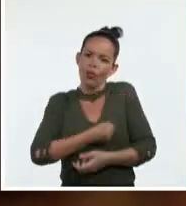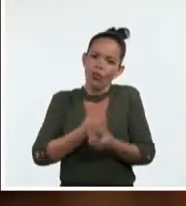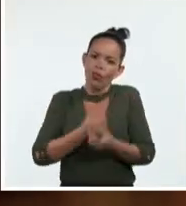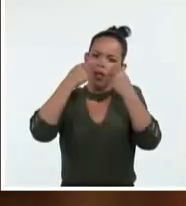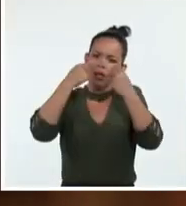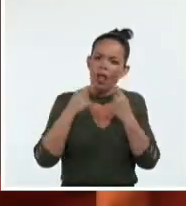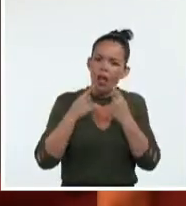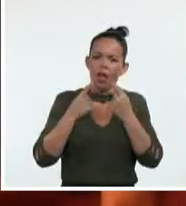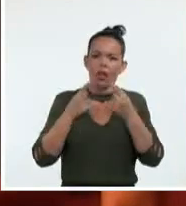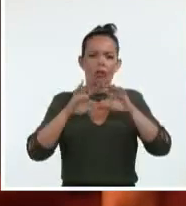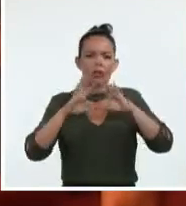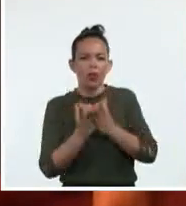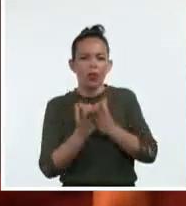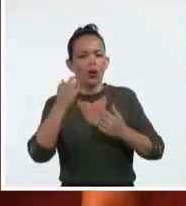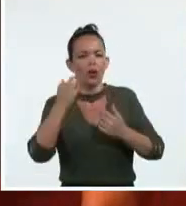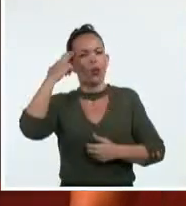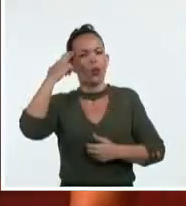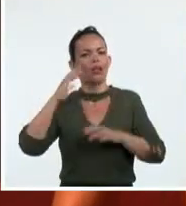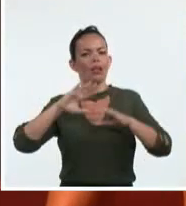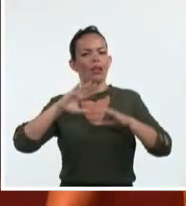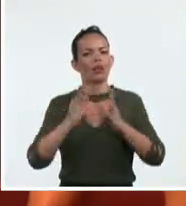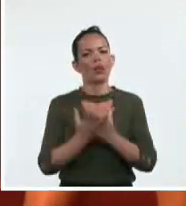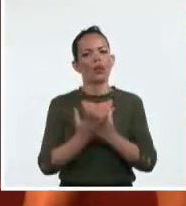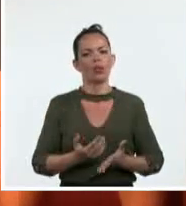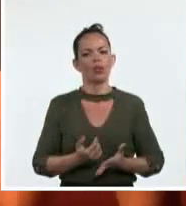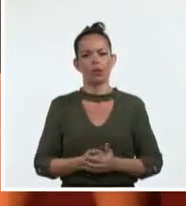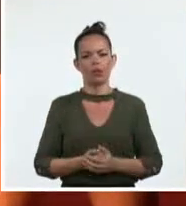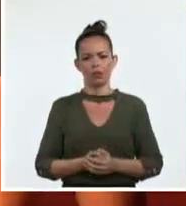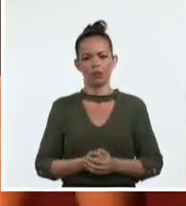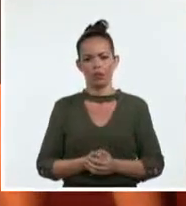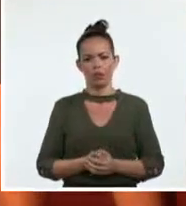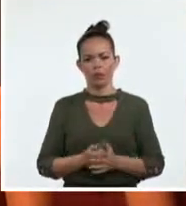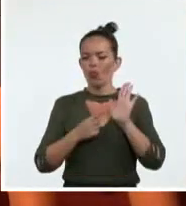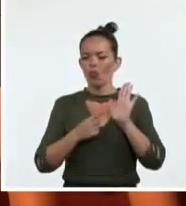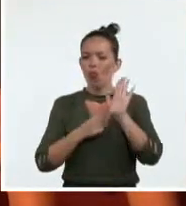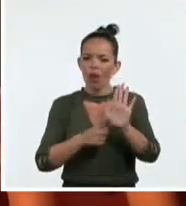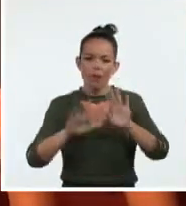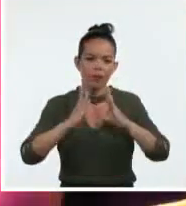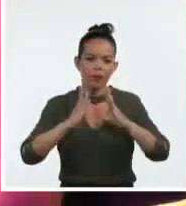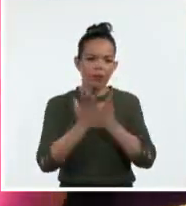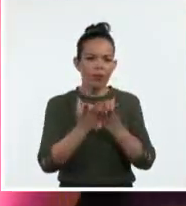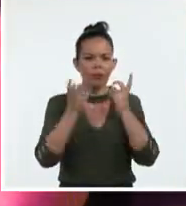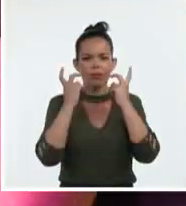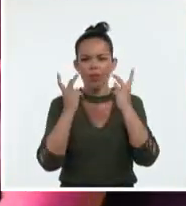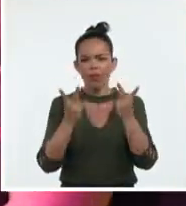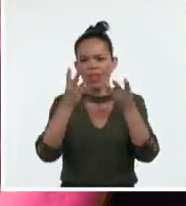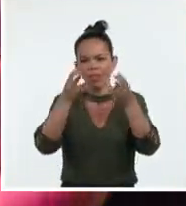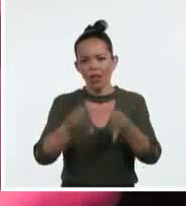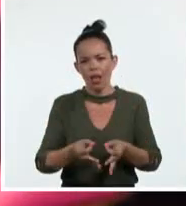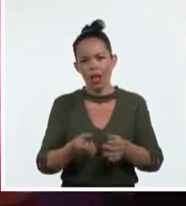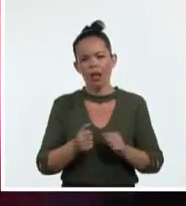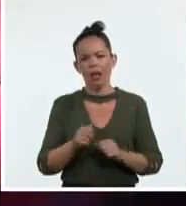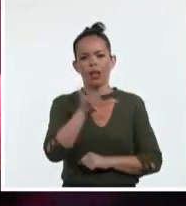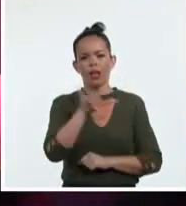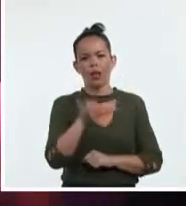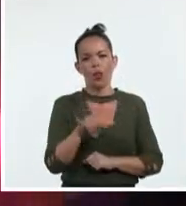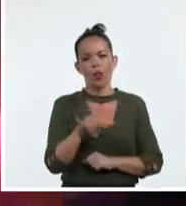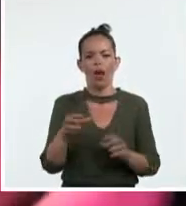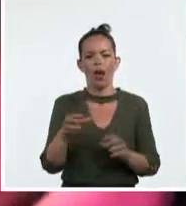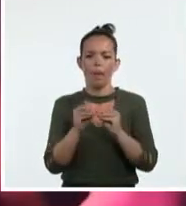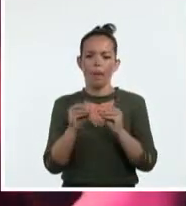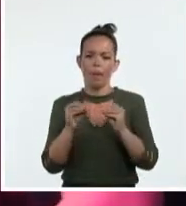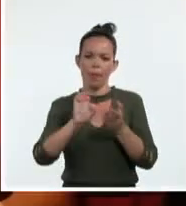la nostalgia. Es una obra de pequeño formato, basada en el libro ¿Quién le pone cascabel al látigo?, de Rodolfo Romero Reyes. Y